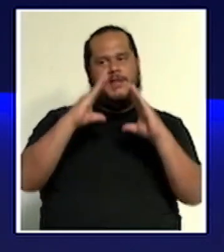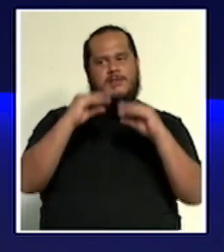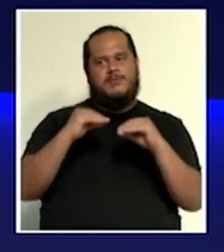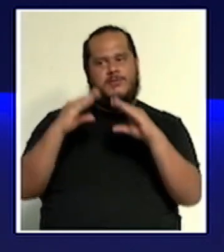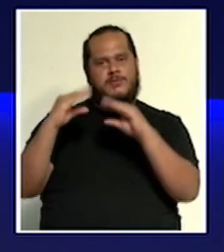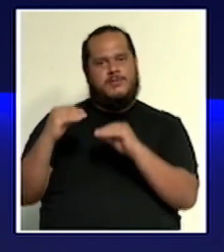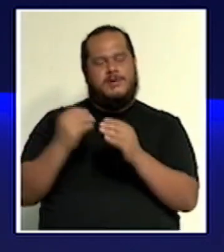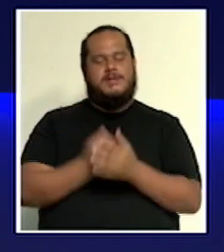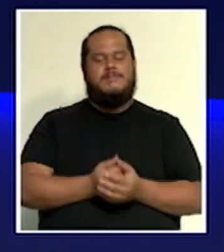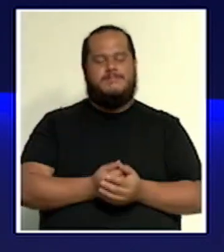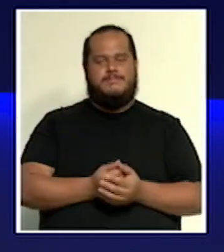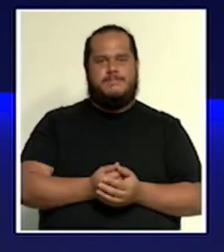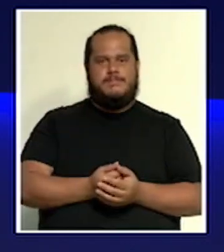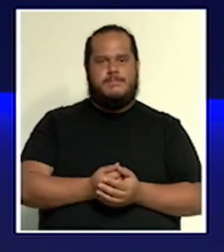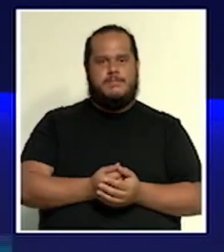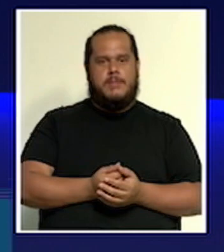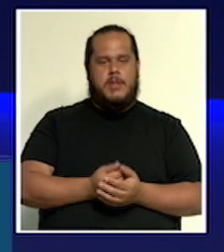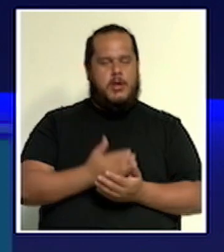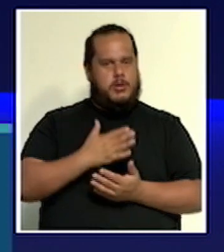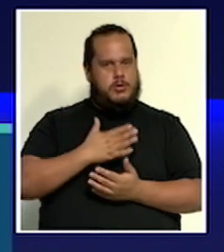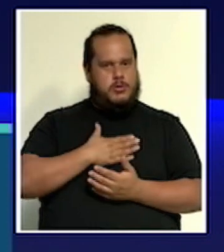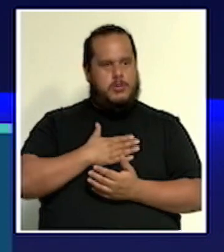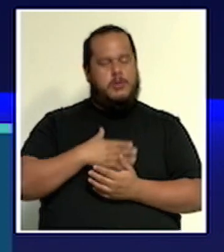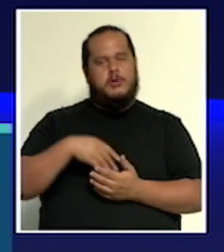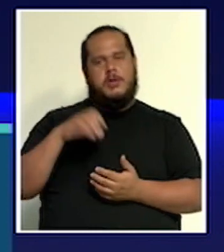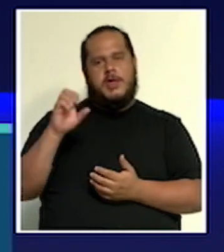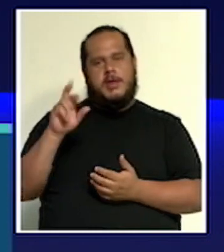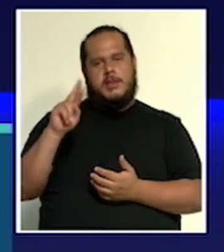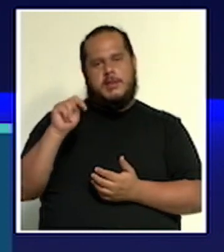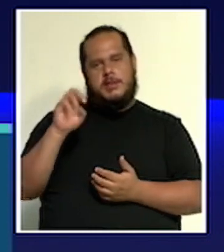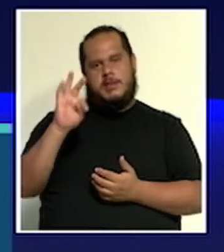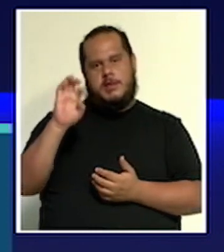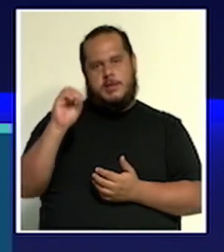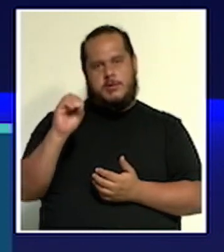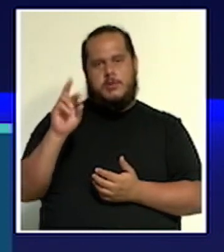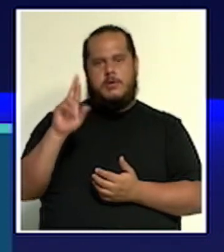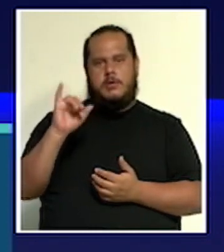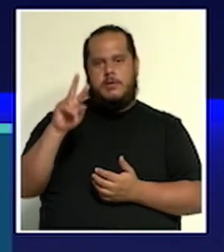conversaciones nocturnas. Soy Ernesto Rivera.